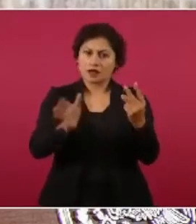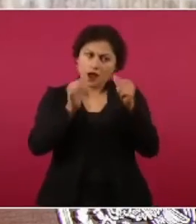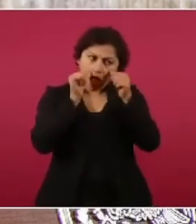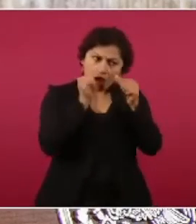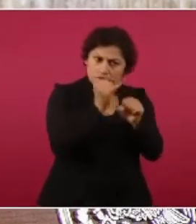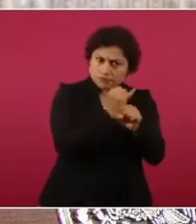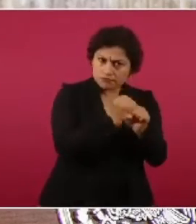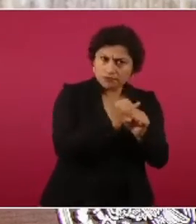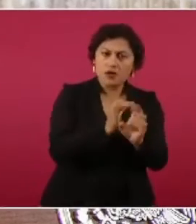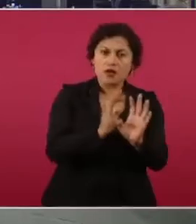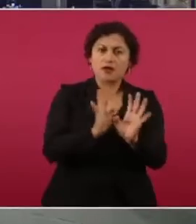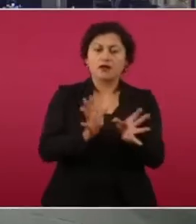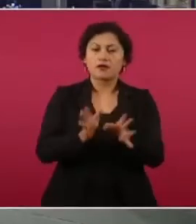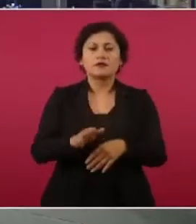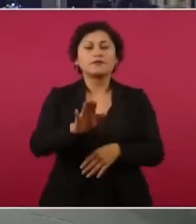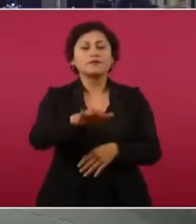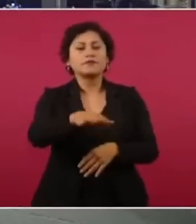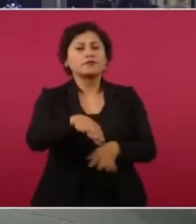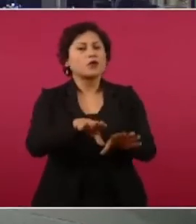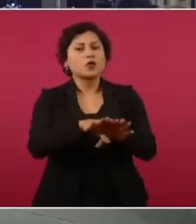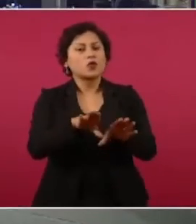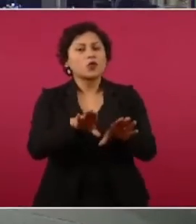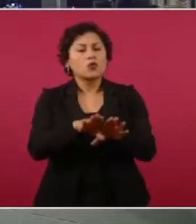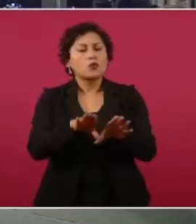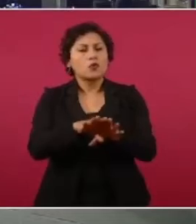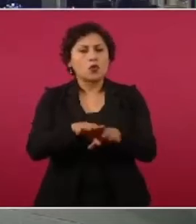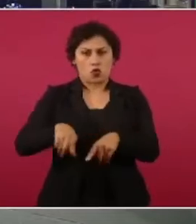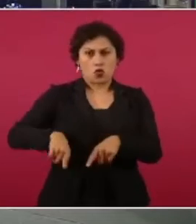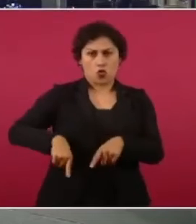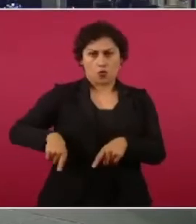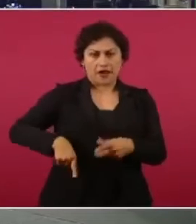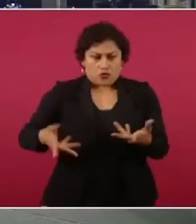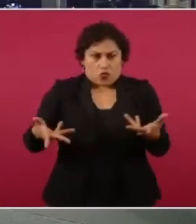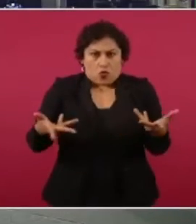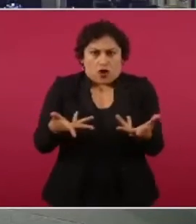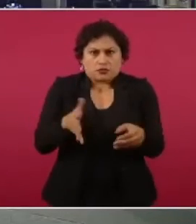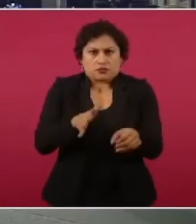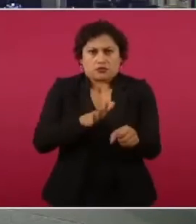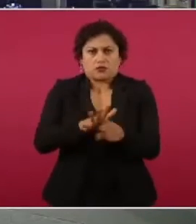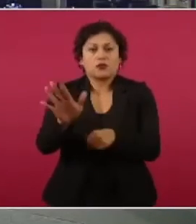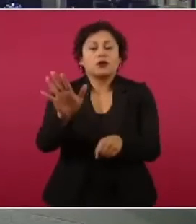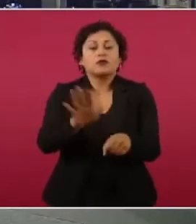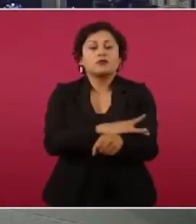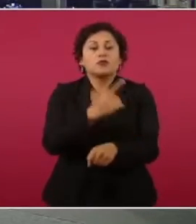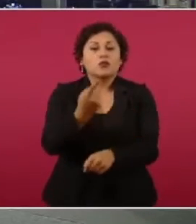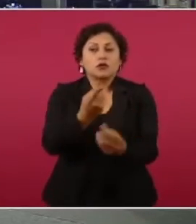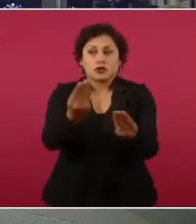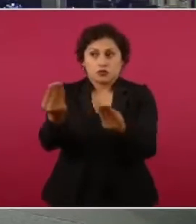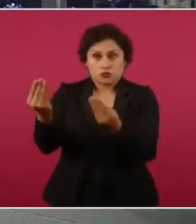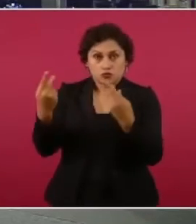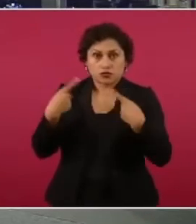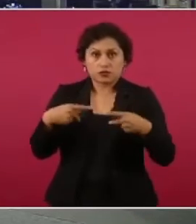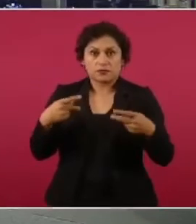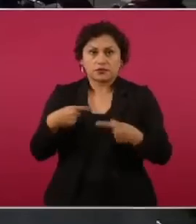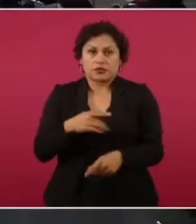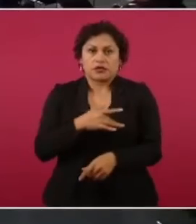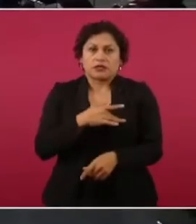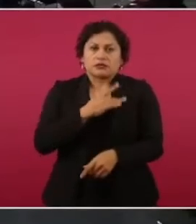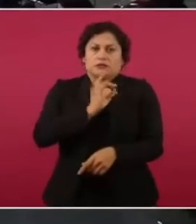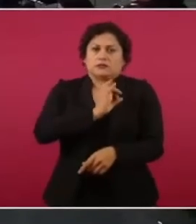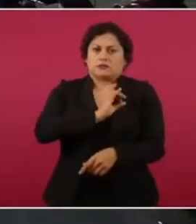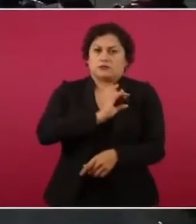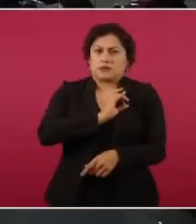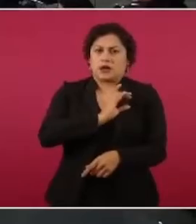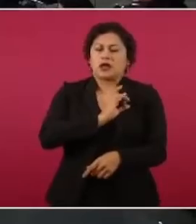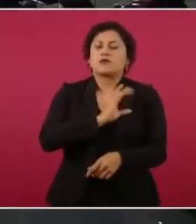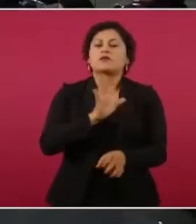viendo. ¿Cuáles son las acciones que va a tener el gobierno? Sobre todo porque muchas de las personas pues se sienten amenazadas en algún